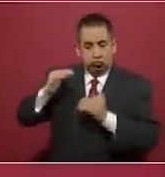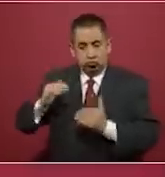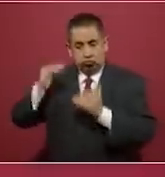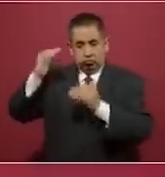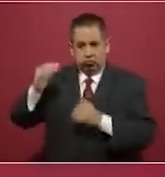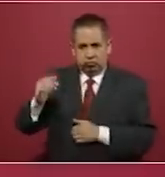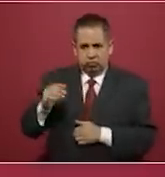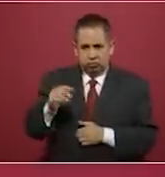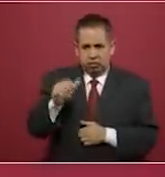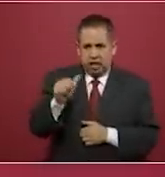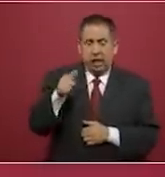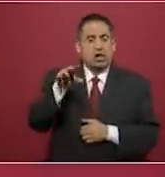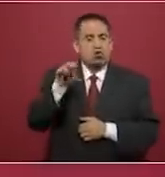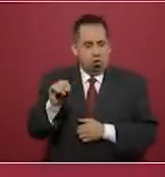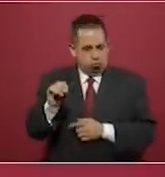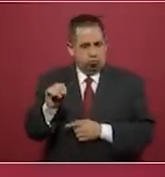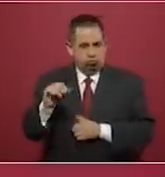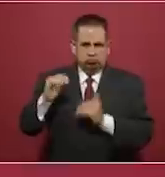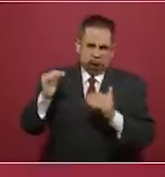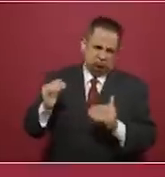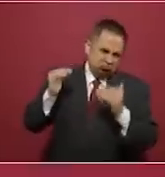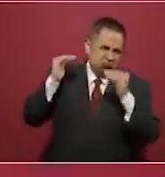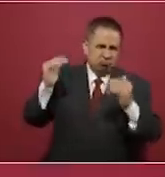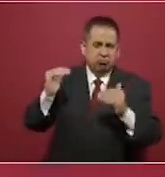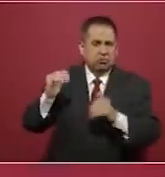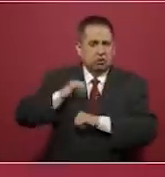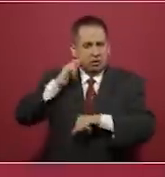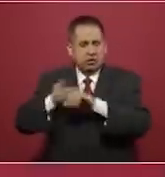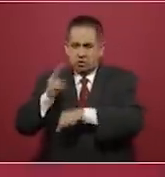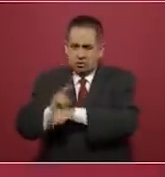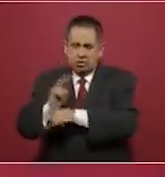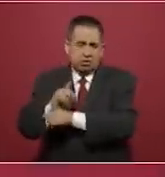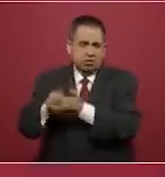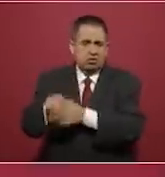el cargo es alto comisionado d